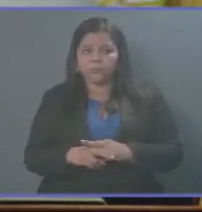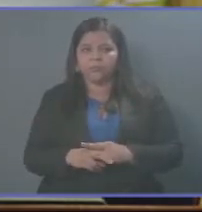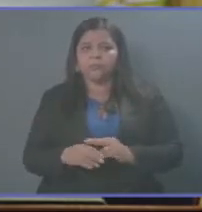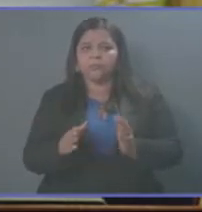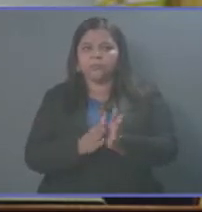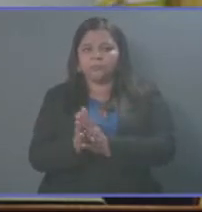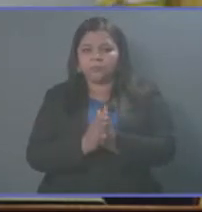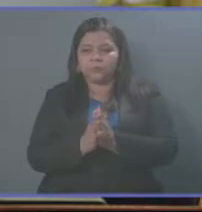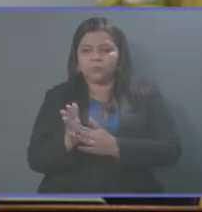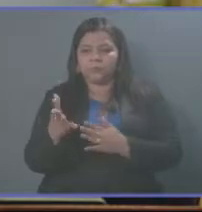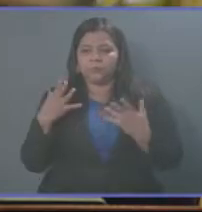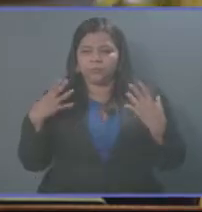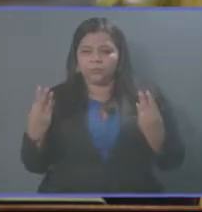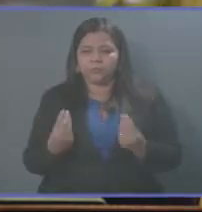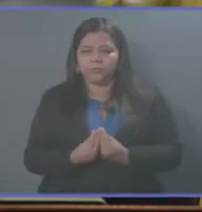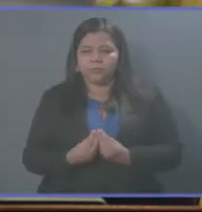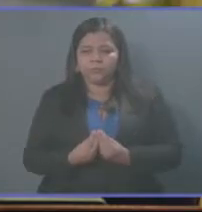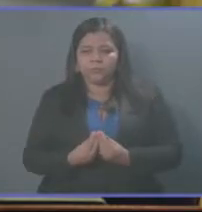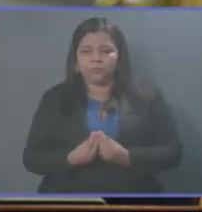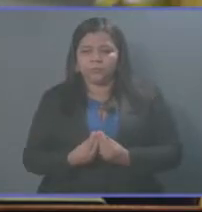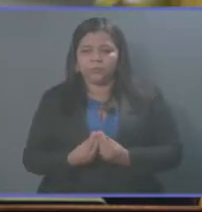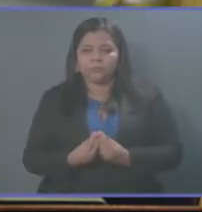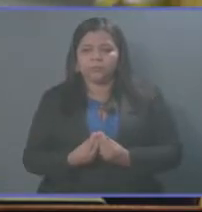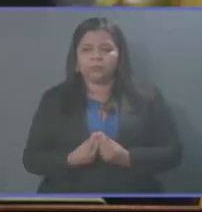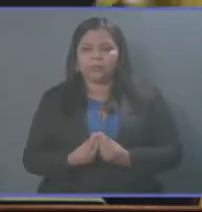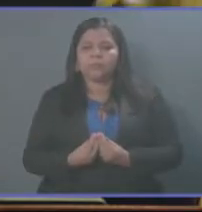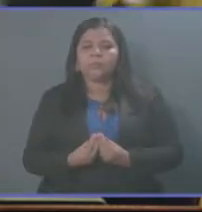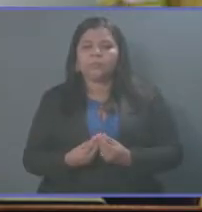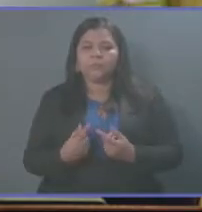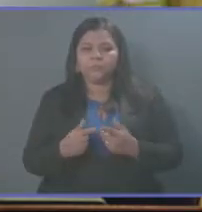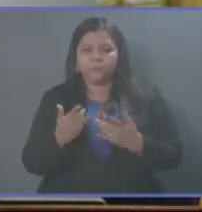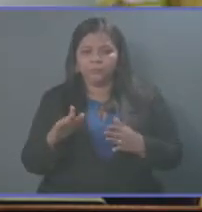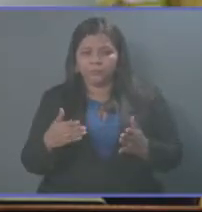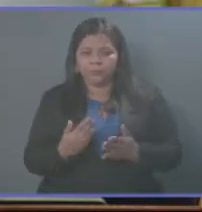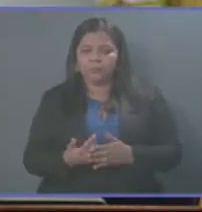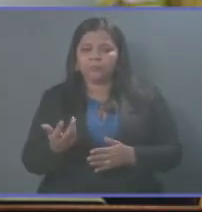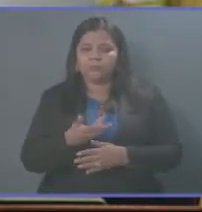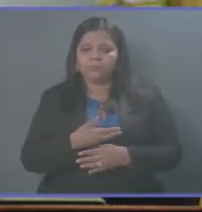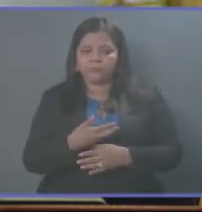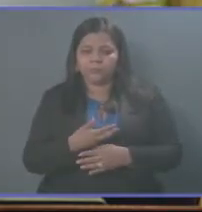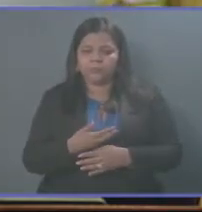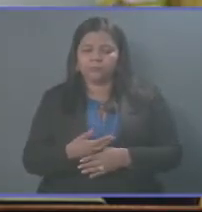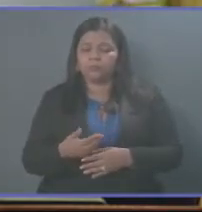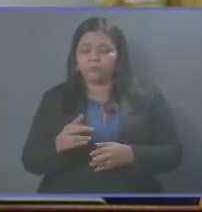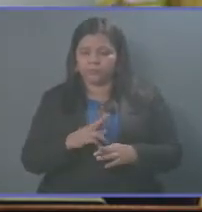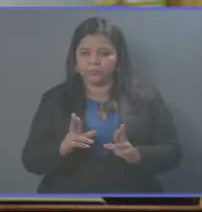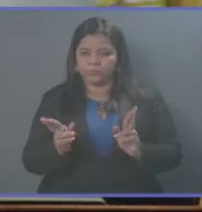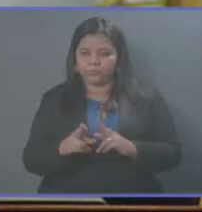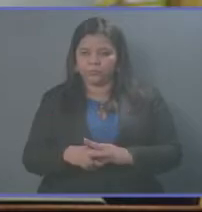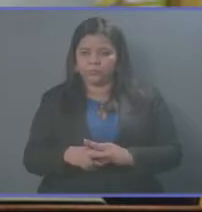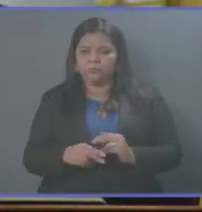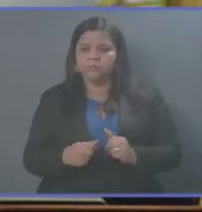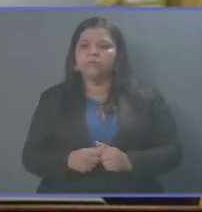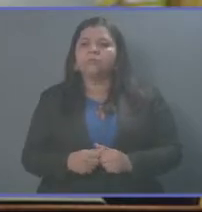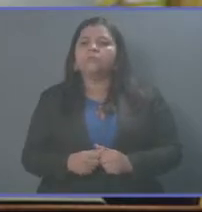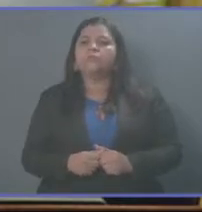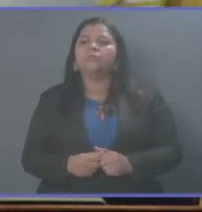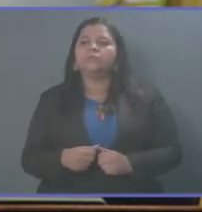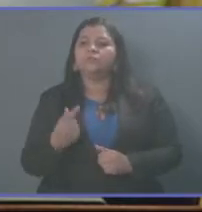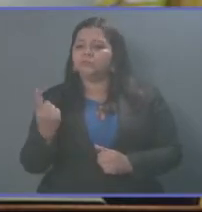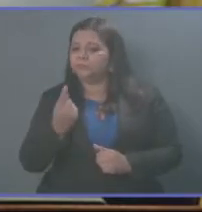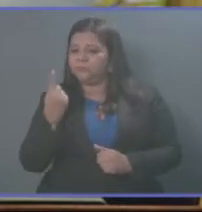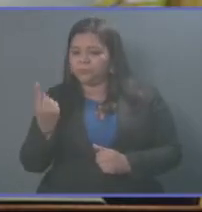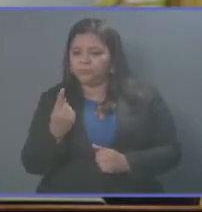interés social. La reforma que hoy estamos a punto de aprobar solamente son